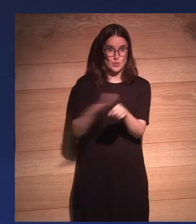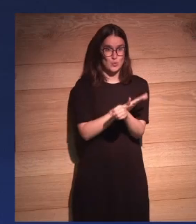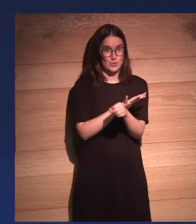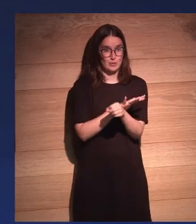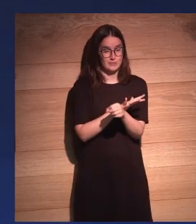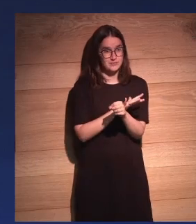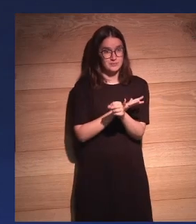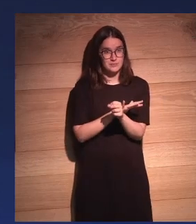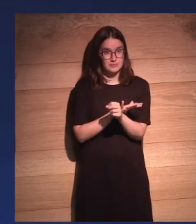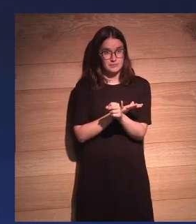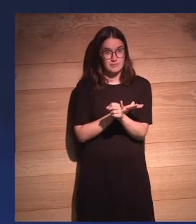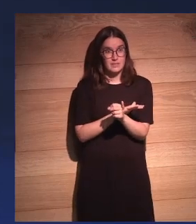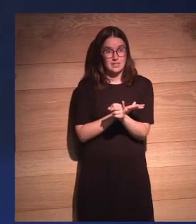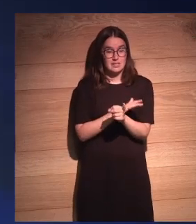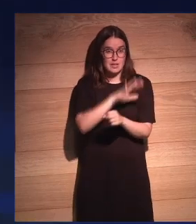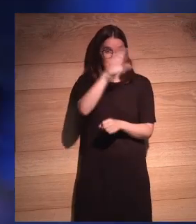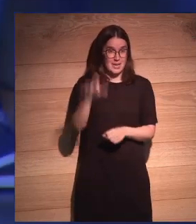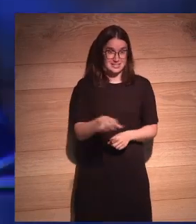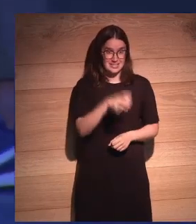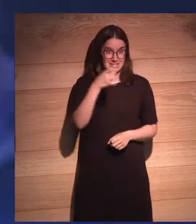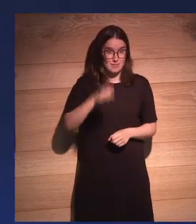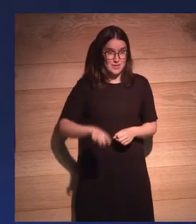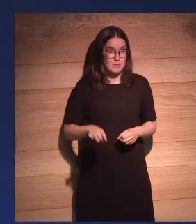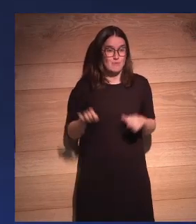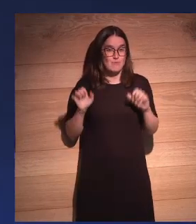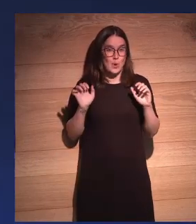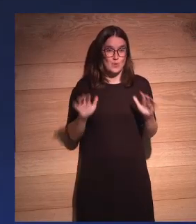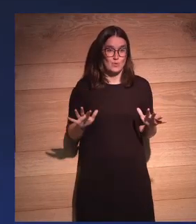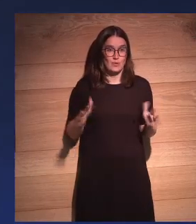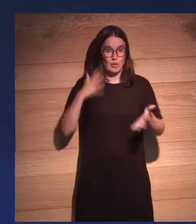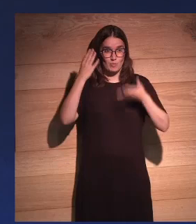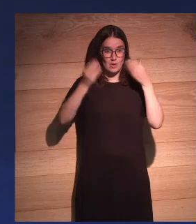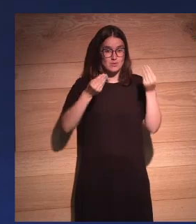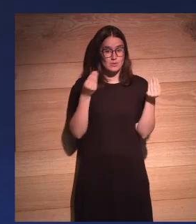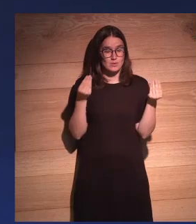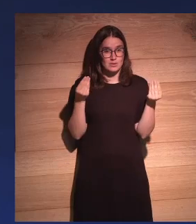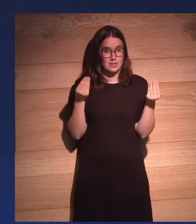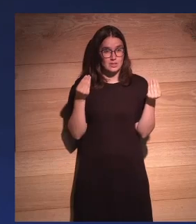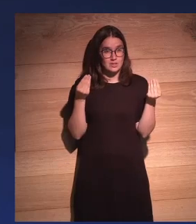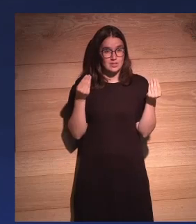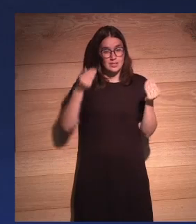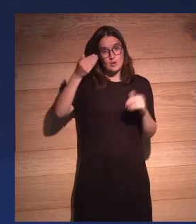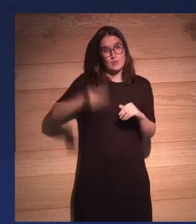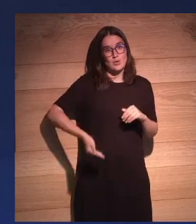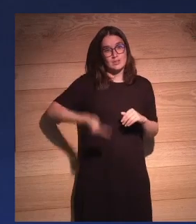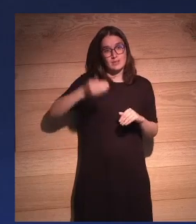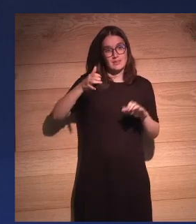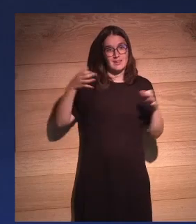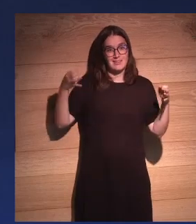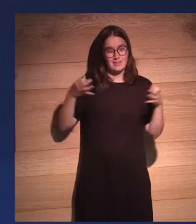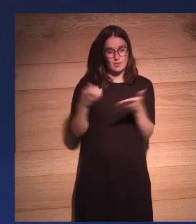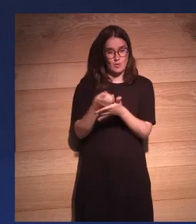número de sitios y de países, pero creo que lo importante de esto es que